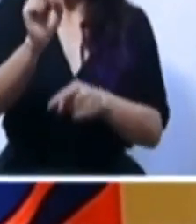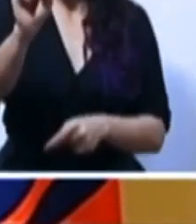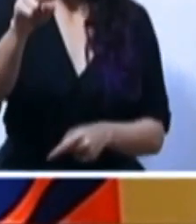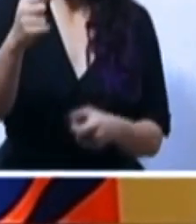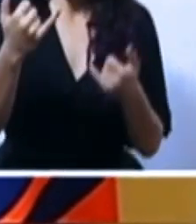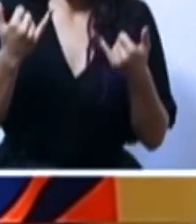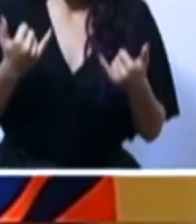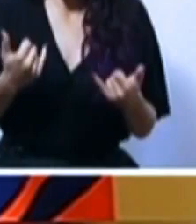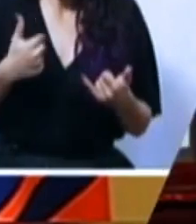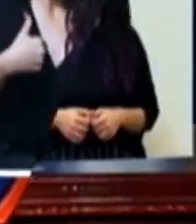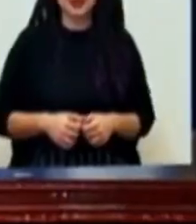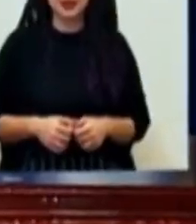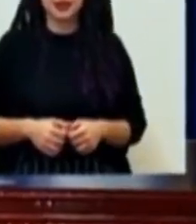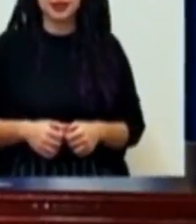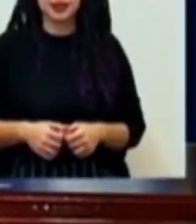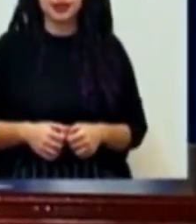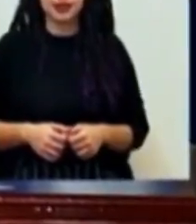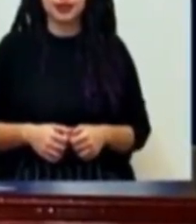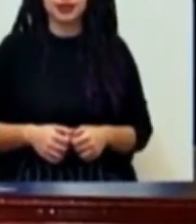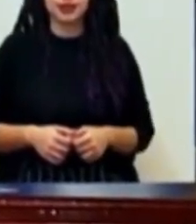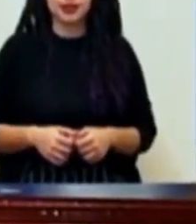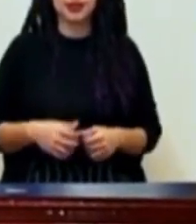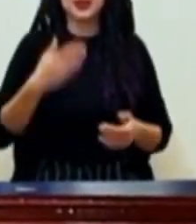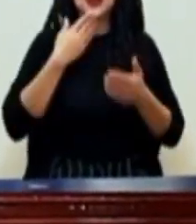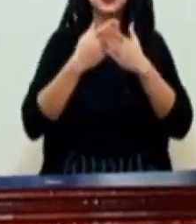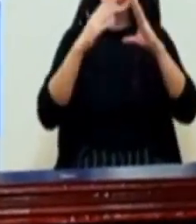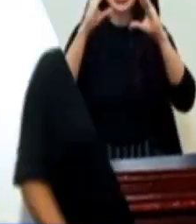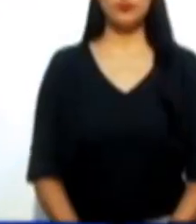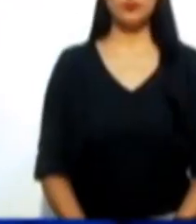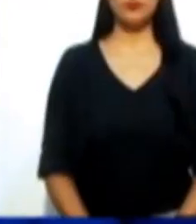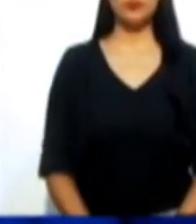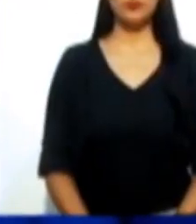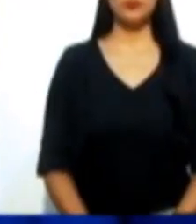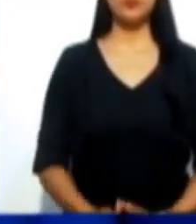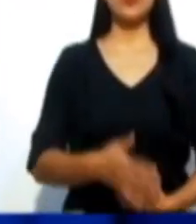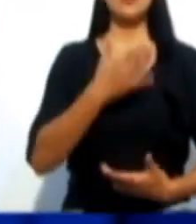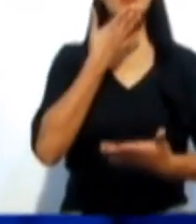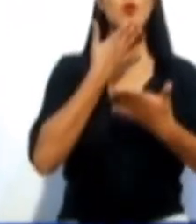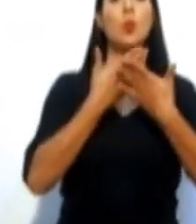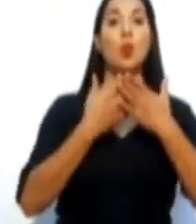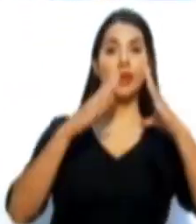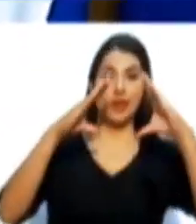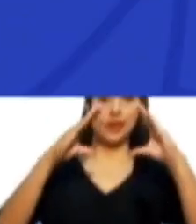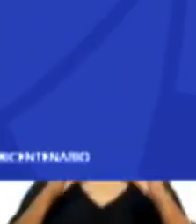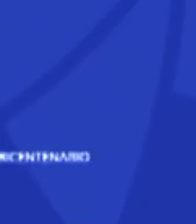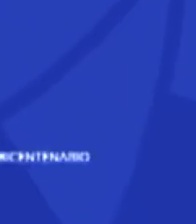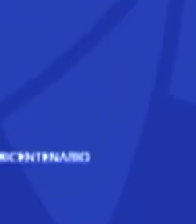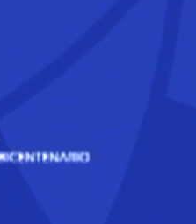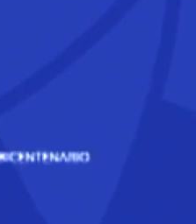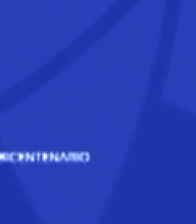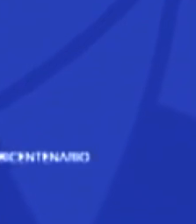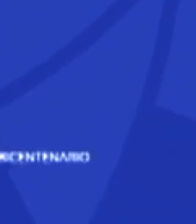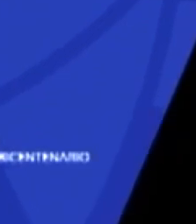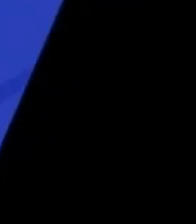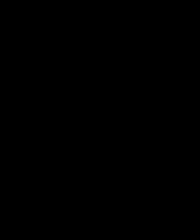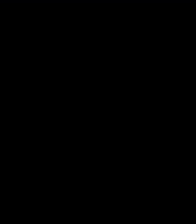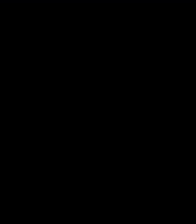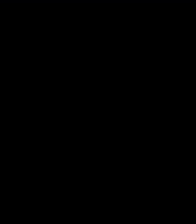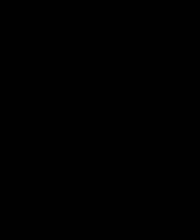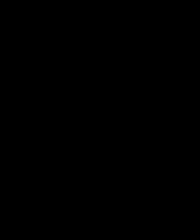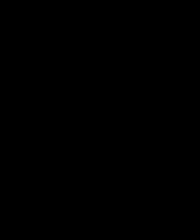de COVID-19 en nuestro país. Todo aquí en 13, Costa Rica Televisión.